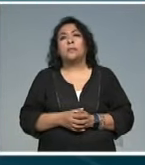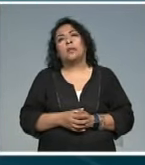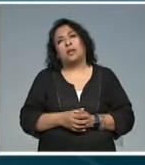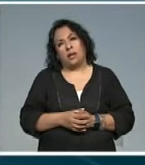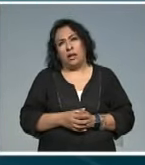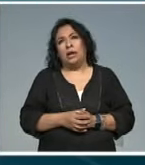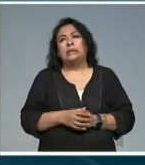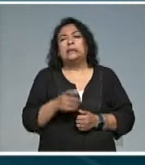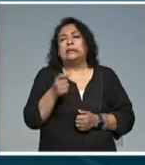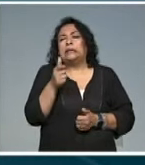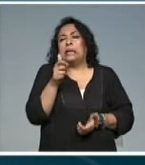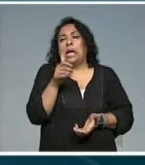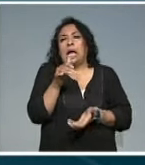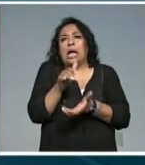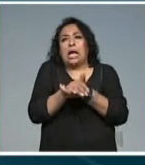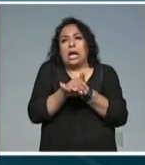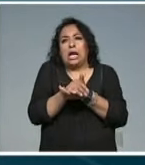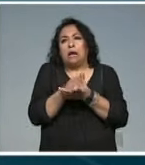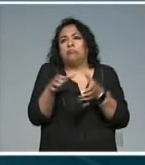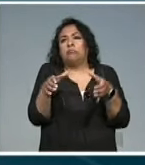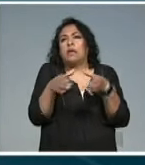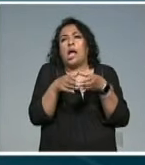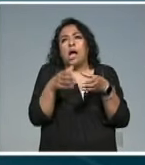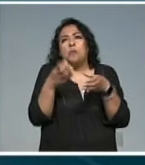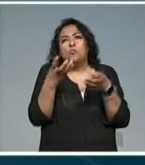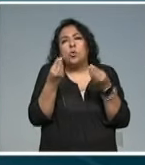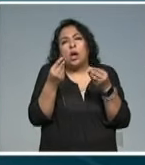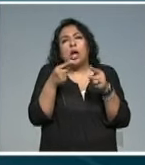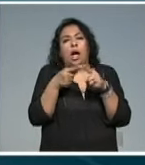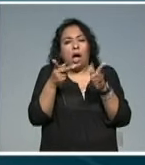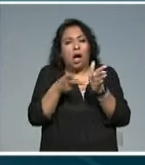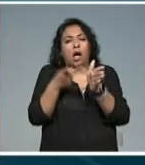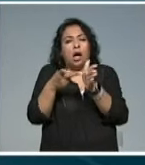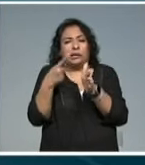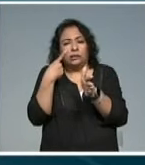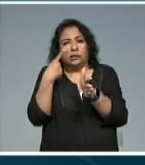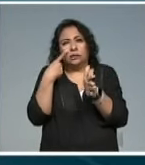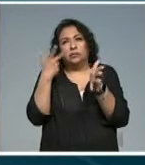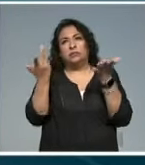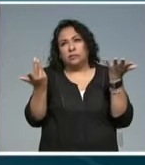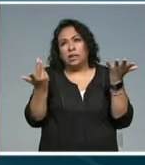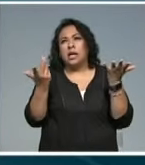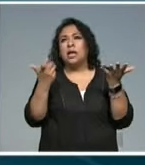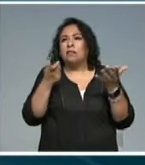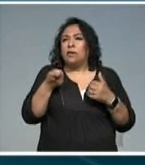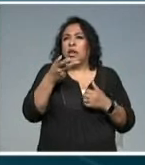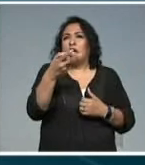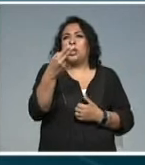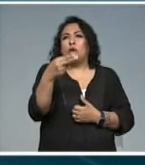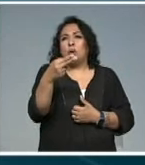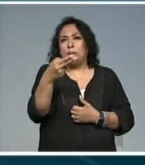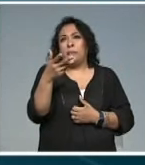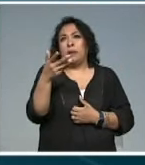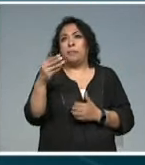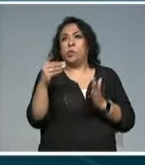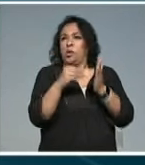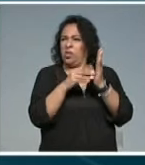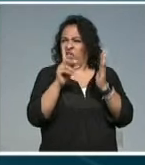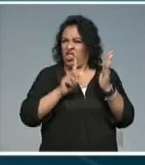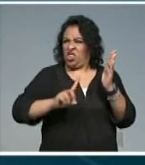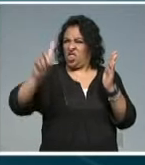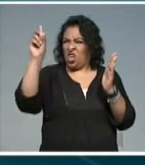Prácticamente nos estamos casando, como tú dices, con un género ya muy definido. Y le dimos ese nombre, pero le pusimos el nombre de Dios.